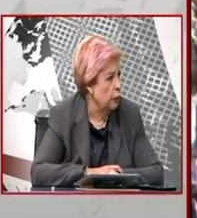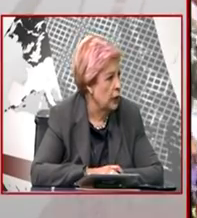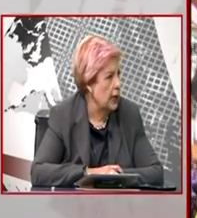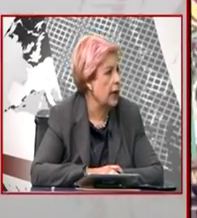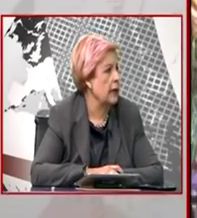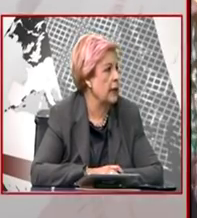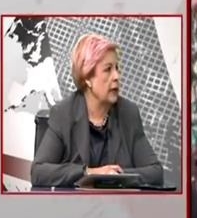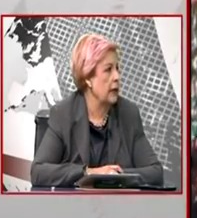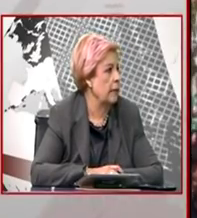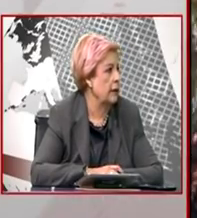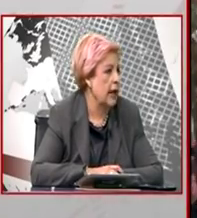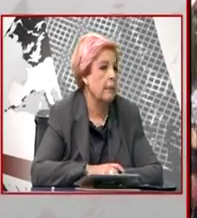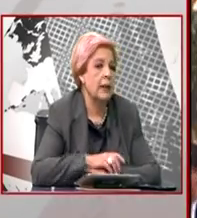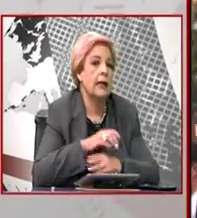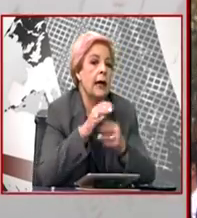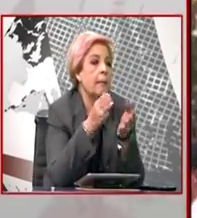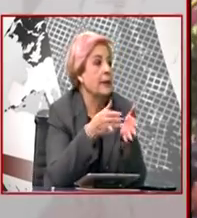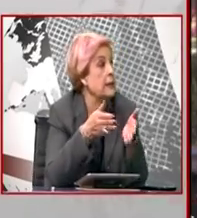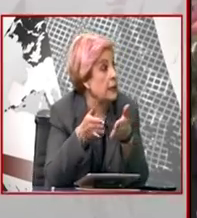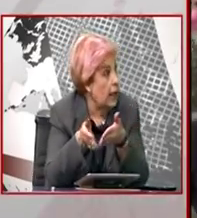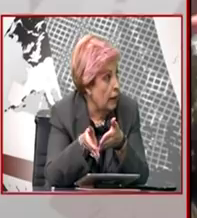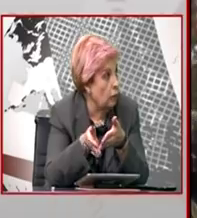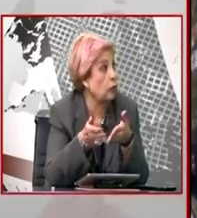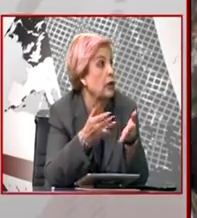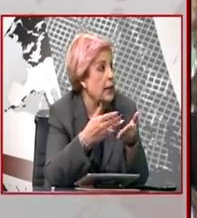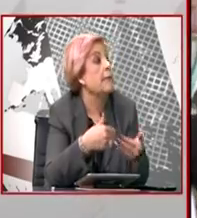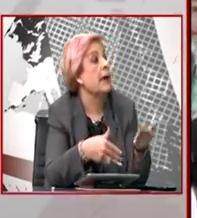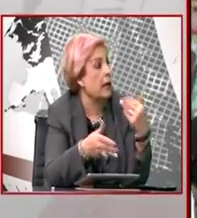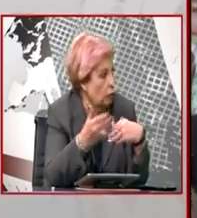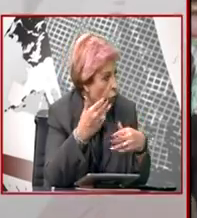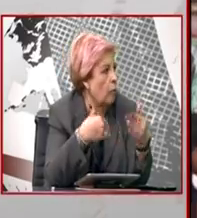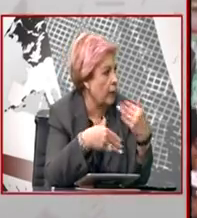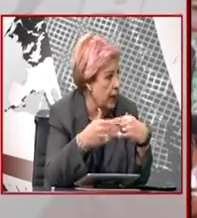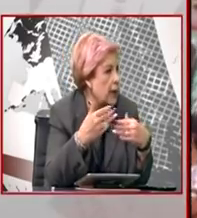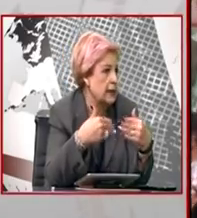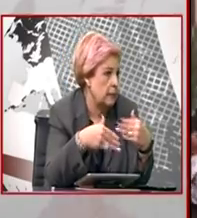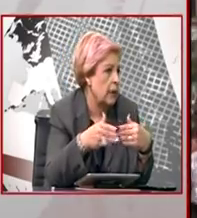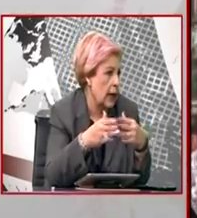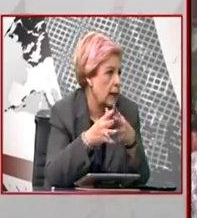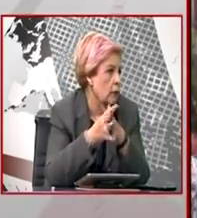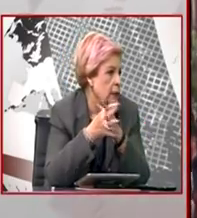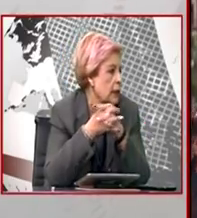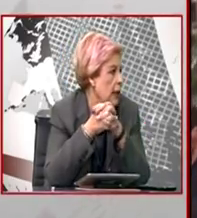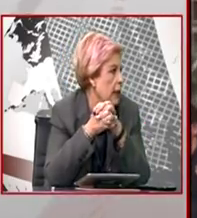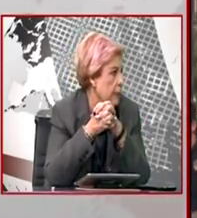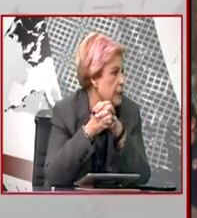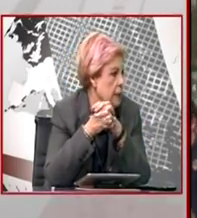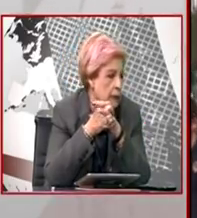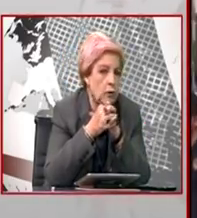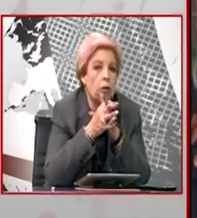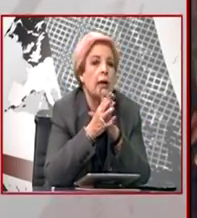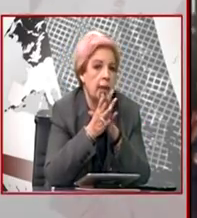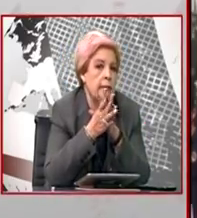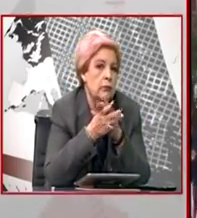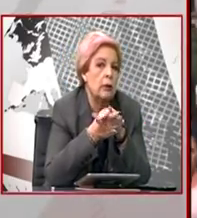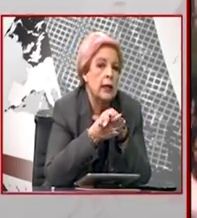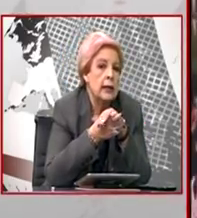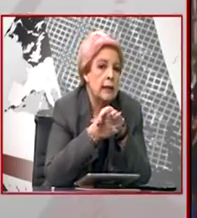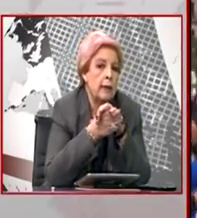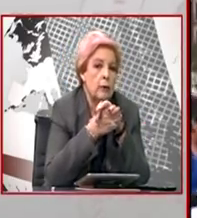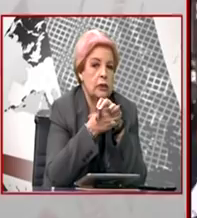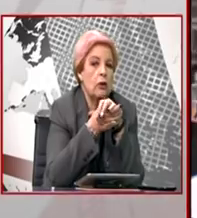nadie podía realmente capacitarlos y ver cómo habían asimilado su constitución